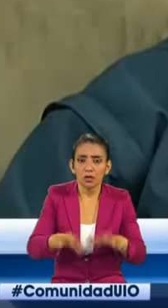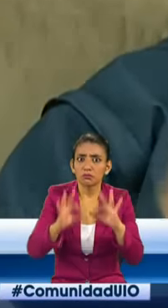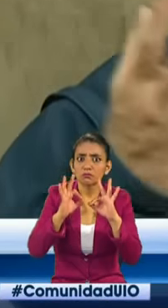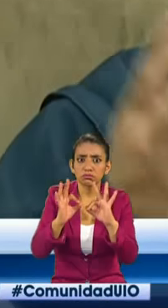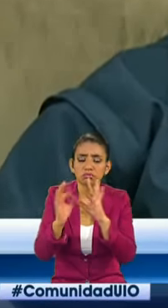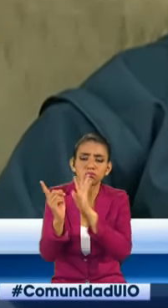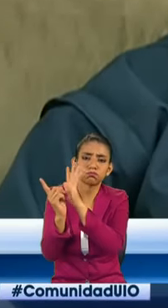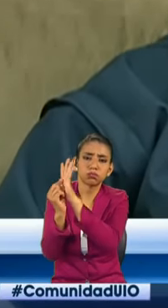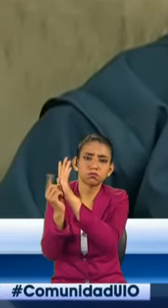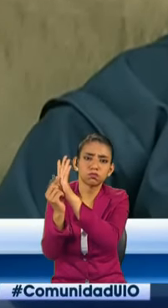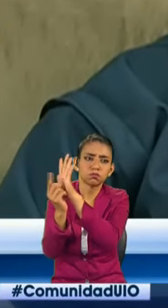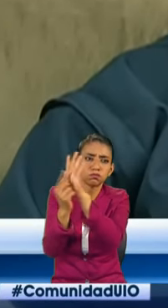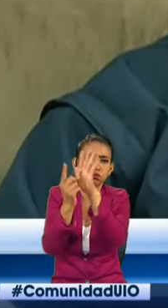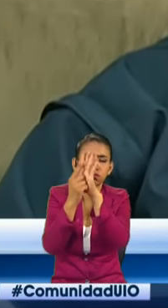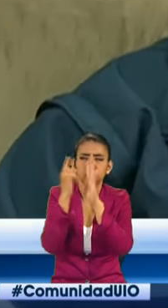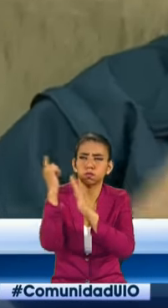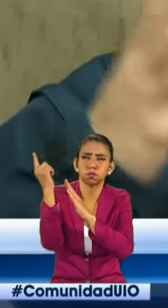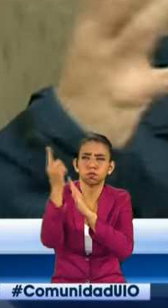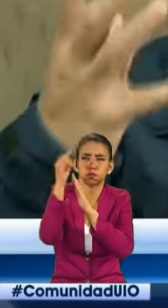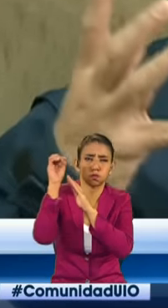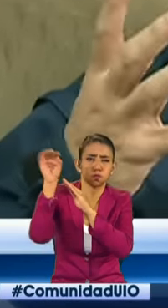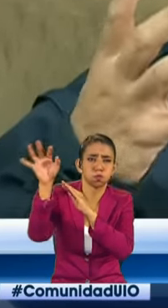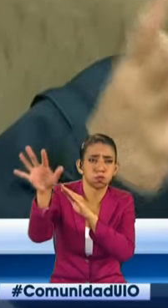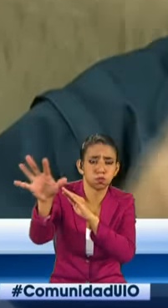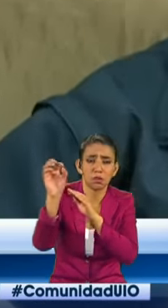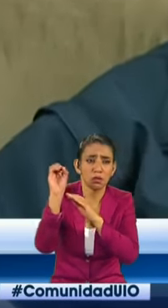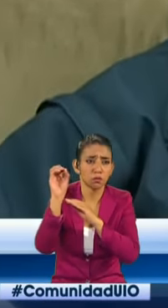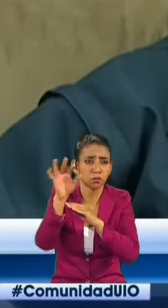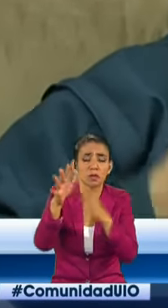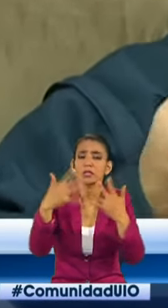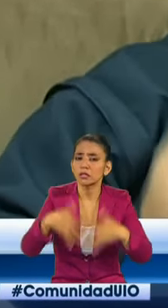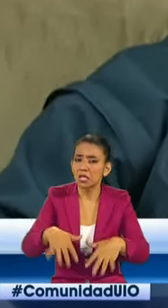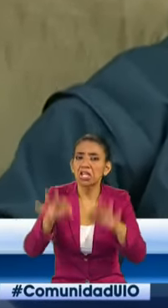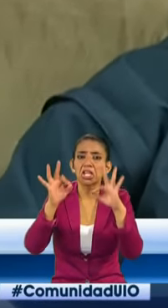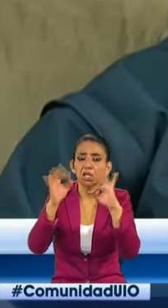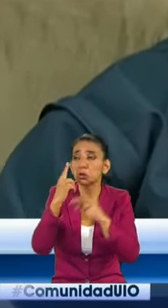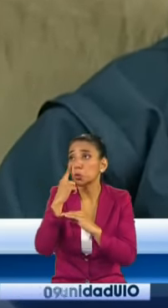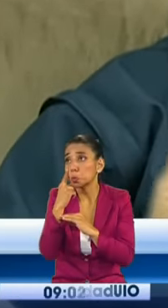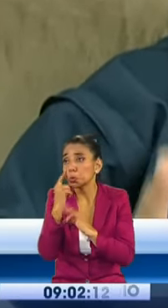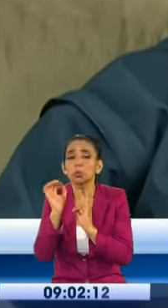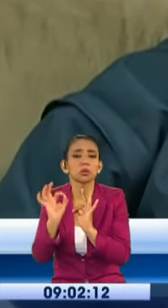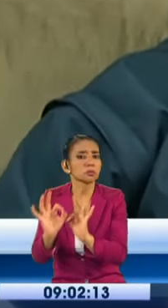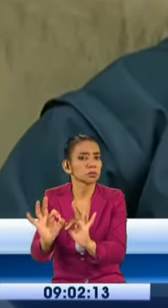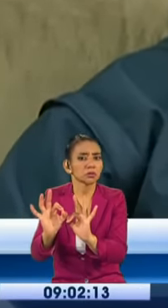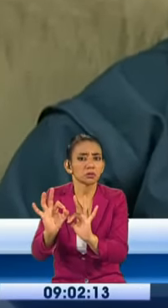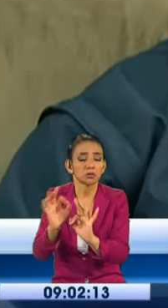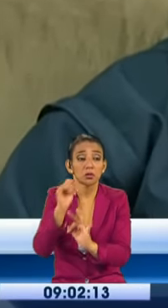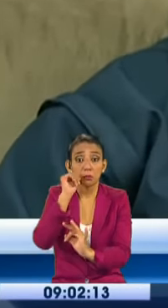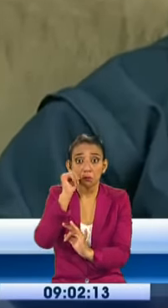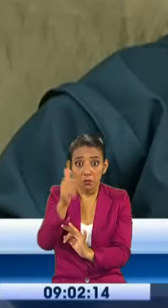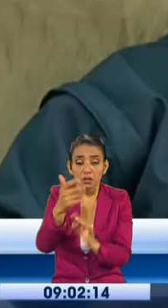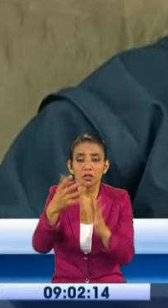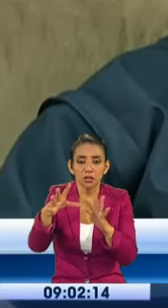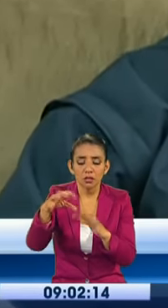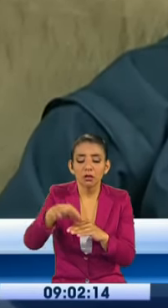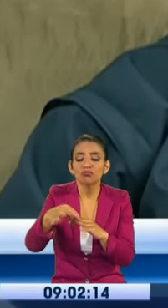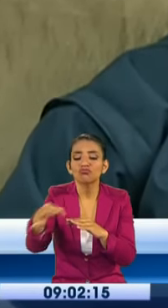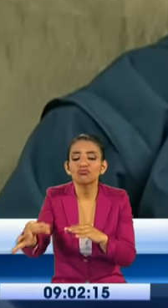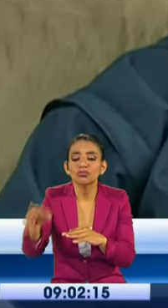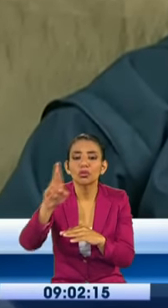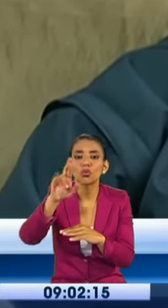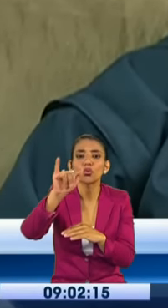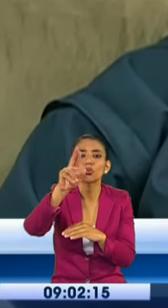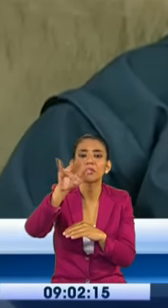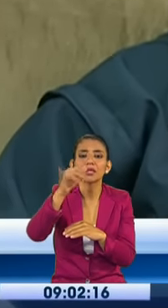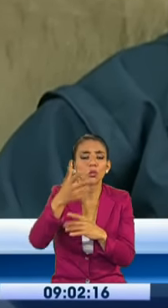sistemas de alerta temprana. Están las grandes sirenas, ya están probadas, están instaladas. Justo el día de mañana Rumiñahui entrega sus